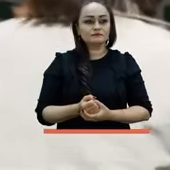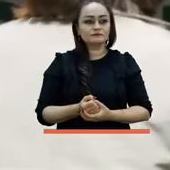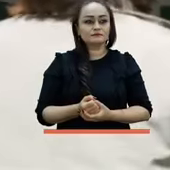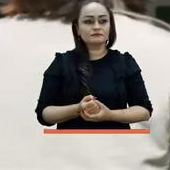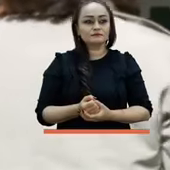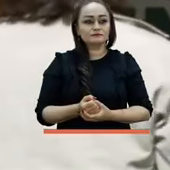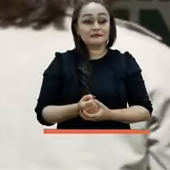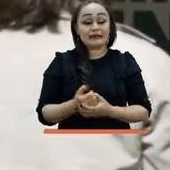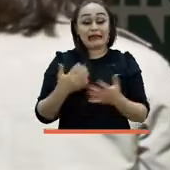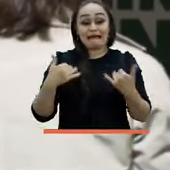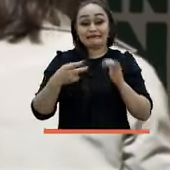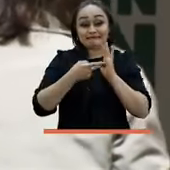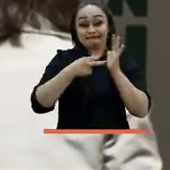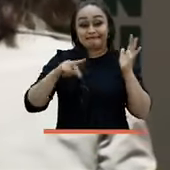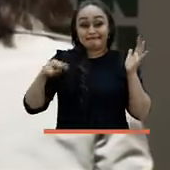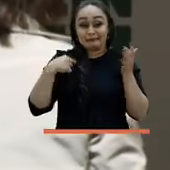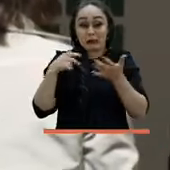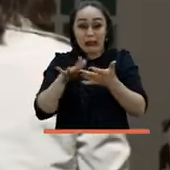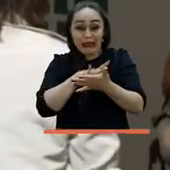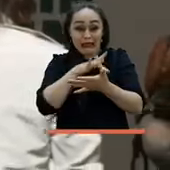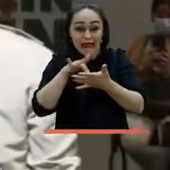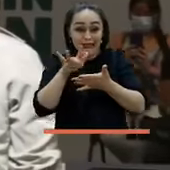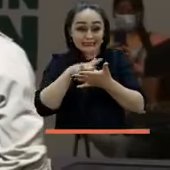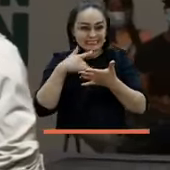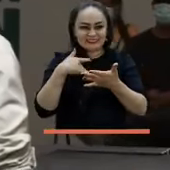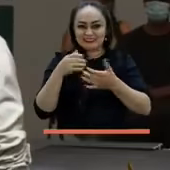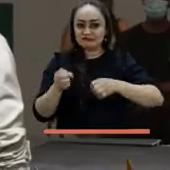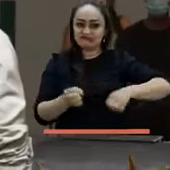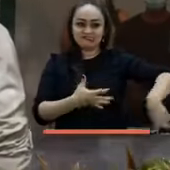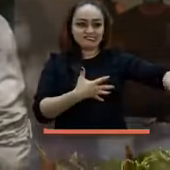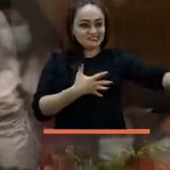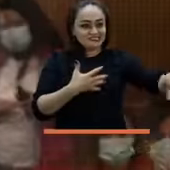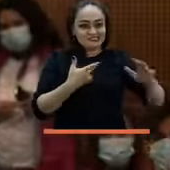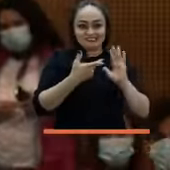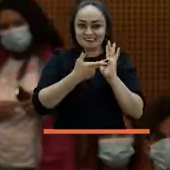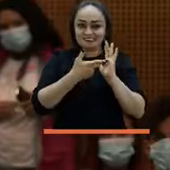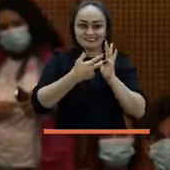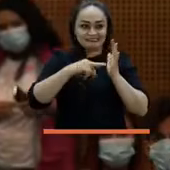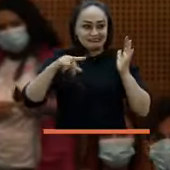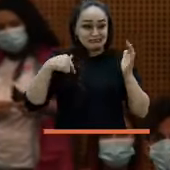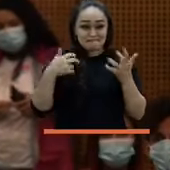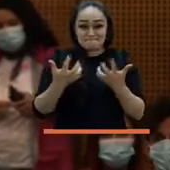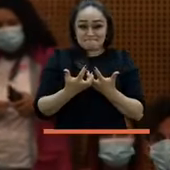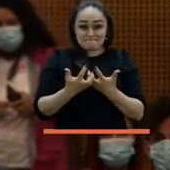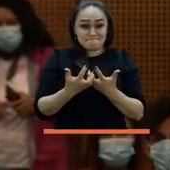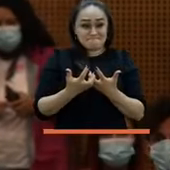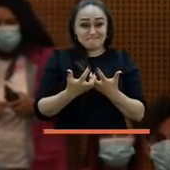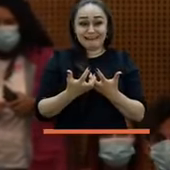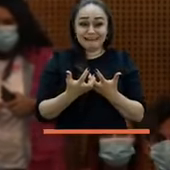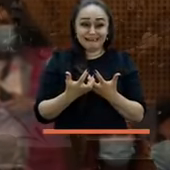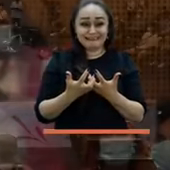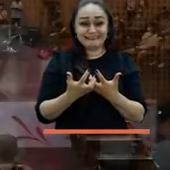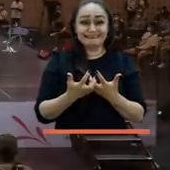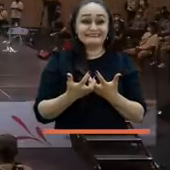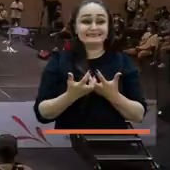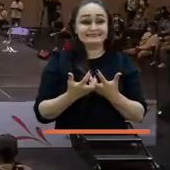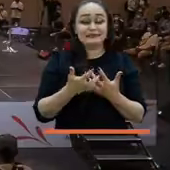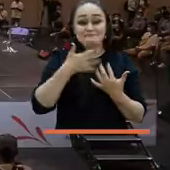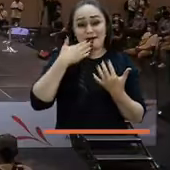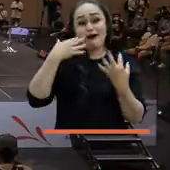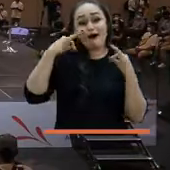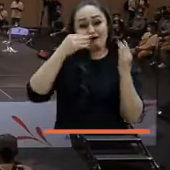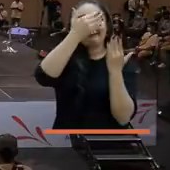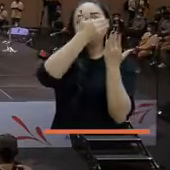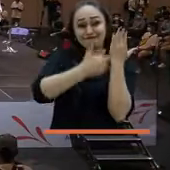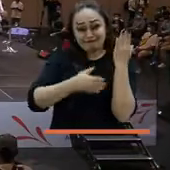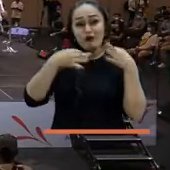el mundo de la tecnología definitivamente voy a renunciar a él ya que tenía que traer mis mis hijitas